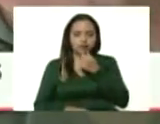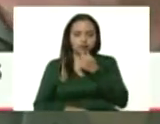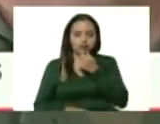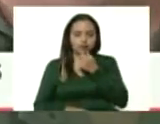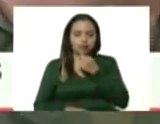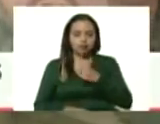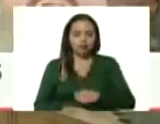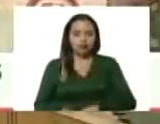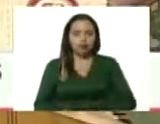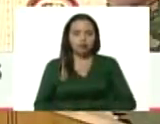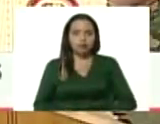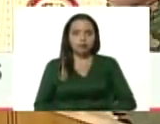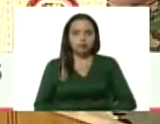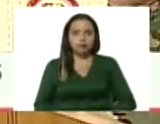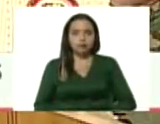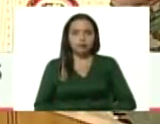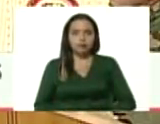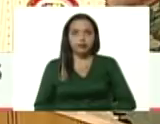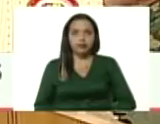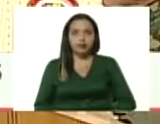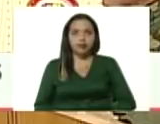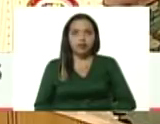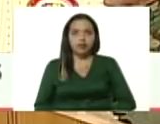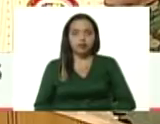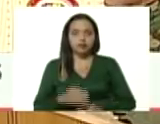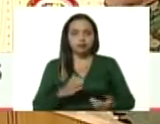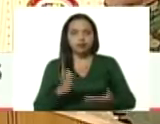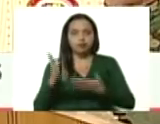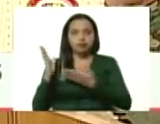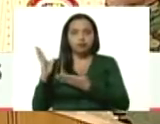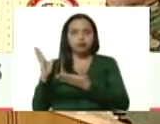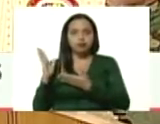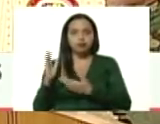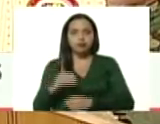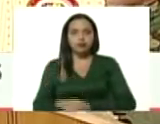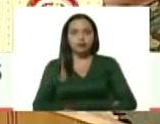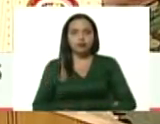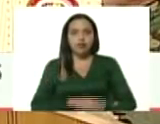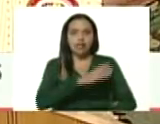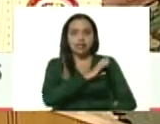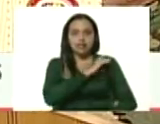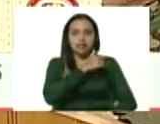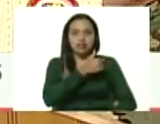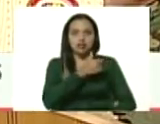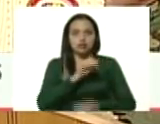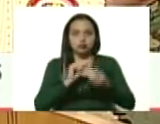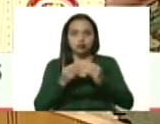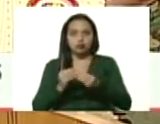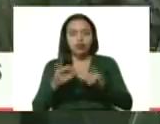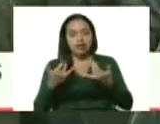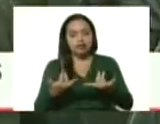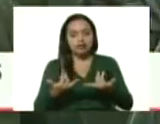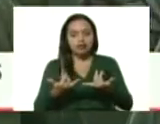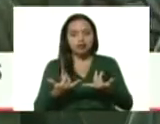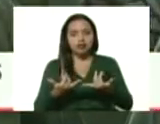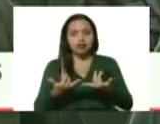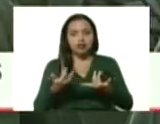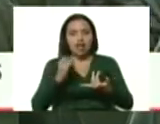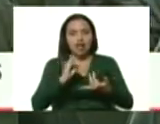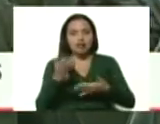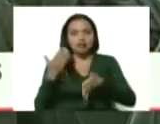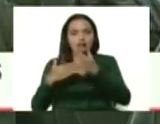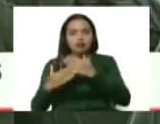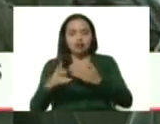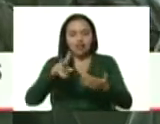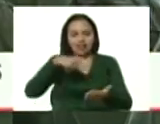Mayor General Dilio Rafael Rodríguez Díaz, director conjunto de operaciones, ya recuperado. Lo felicito. Tuvo un accidente, se cayó